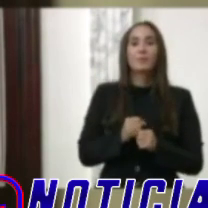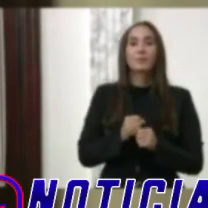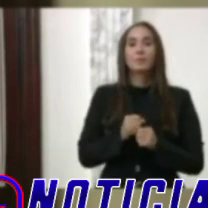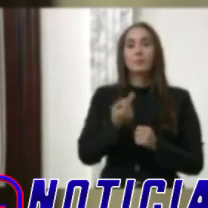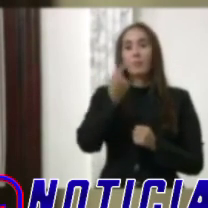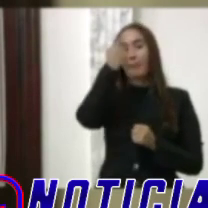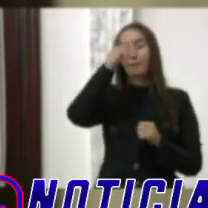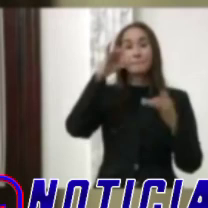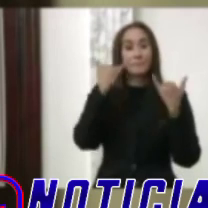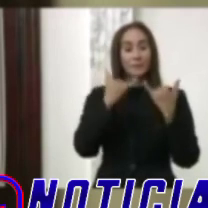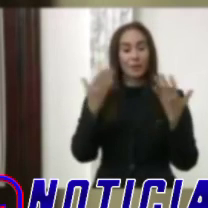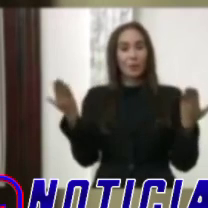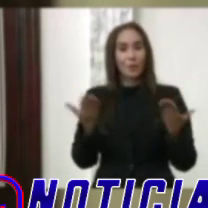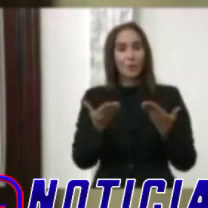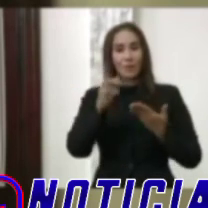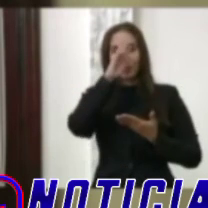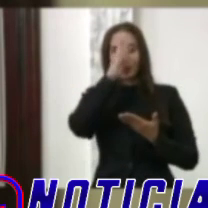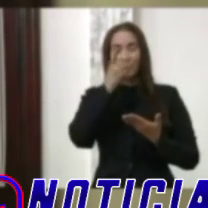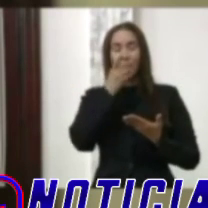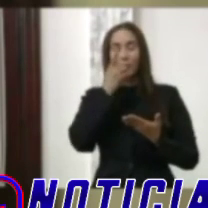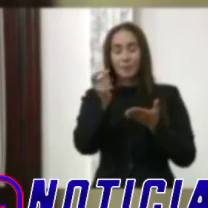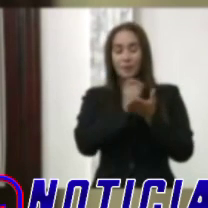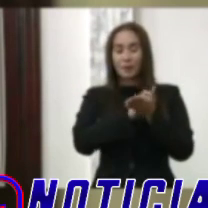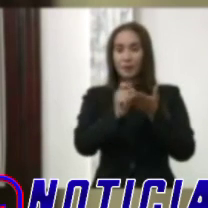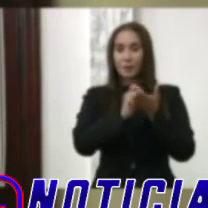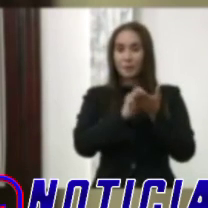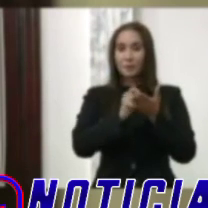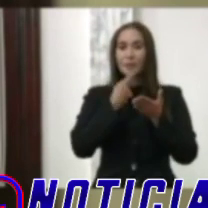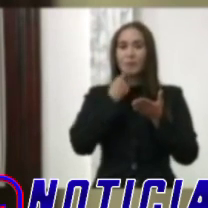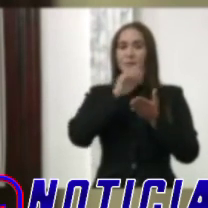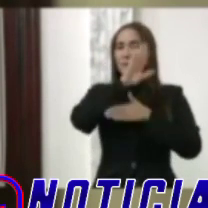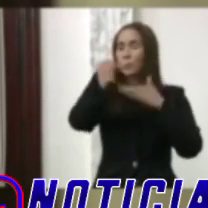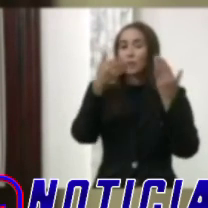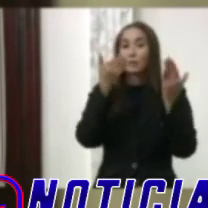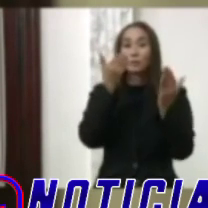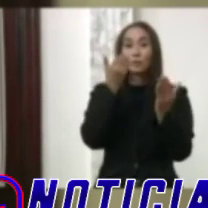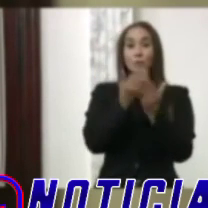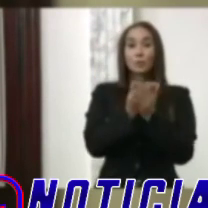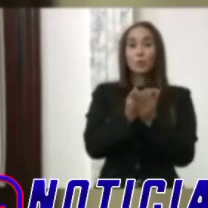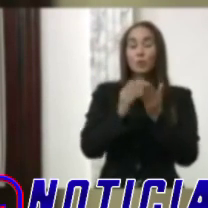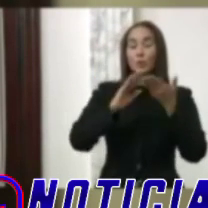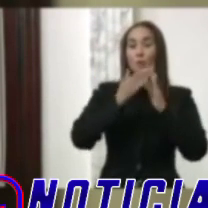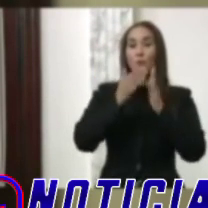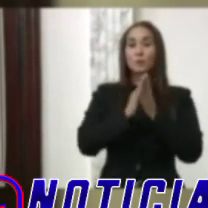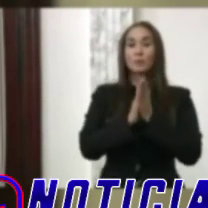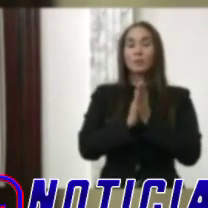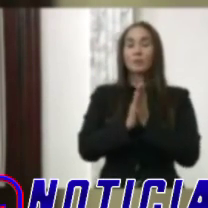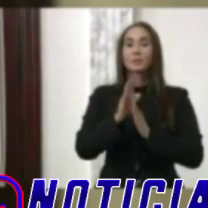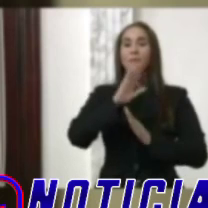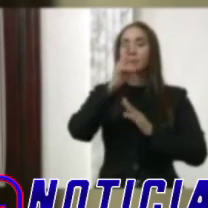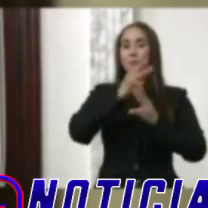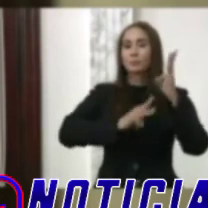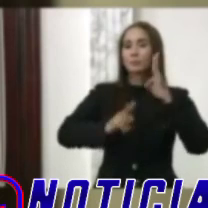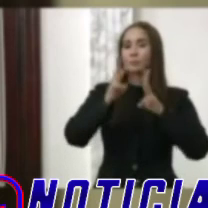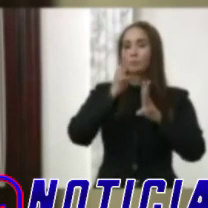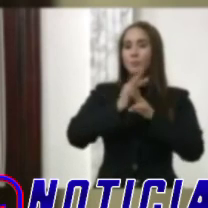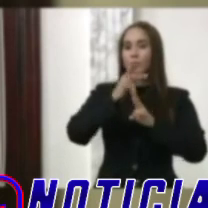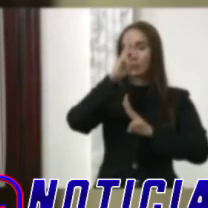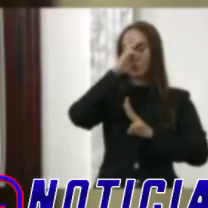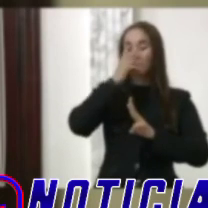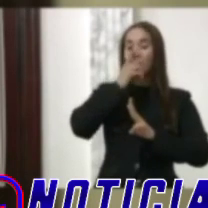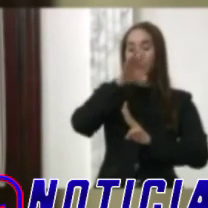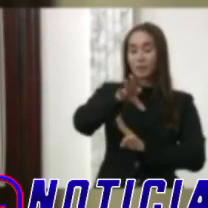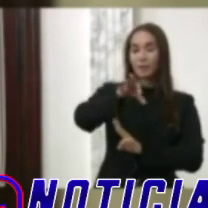esta firma, decimos a todos los ciudadanos del mundo que la República Dominicana elige bando, y ese bando es el